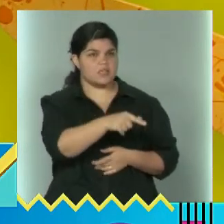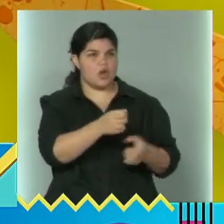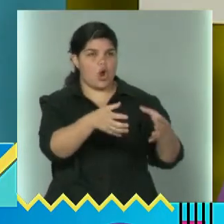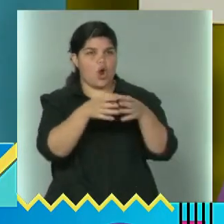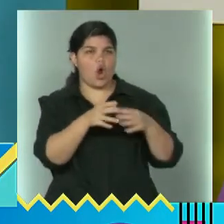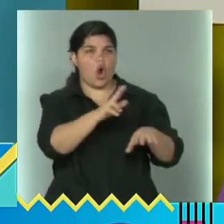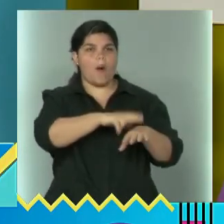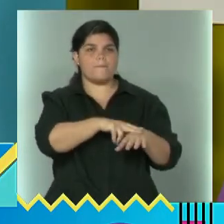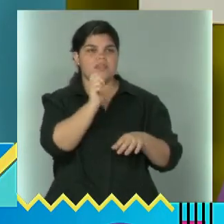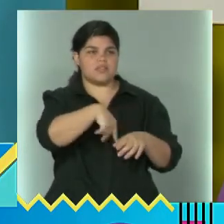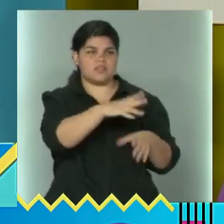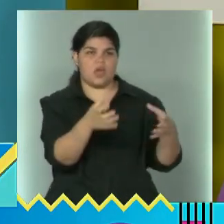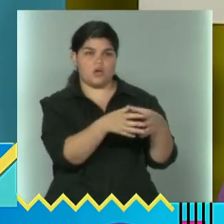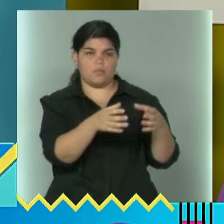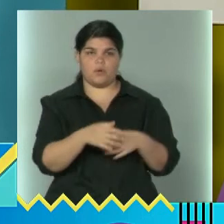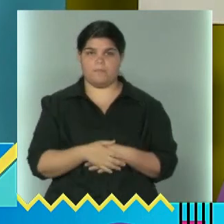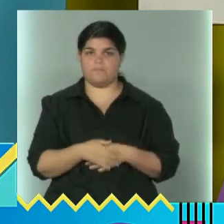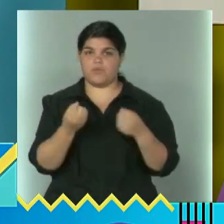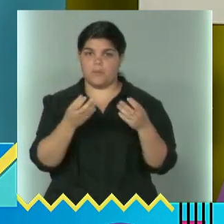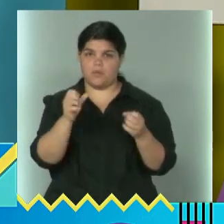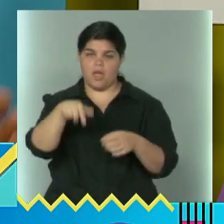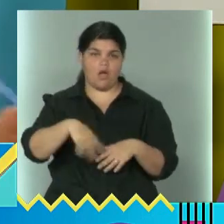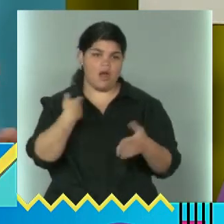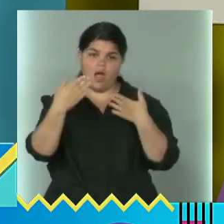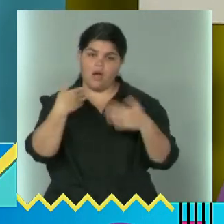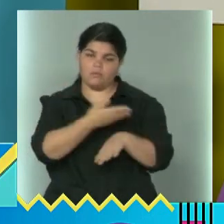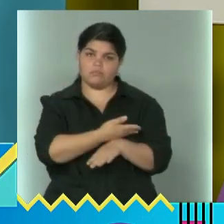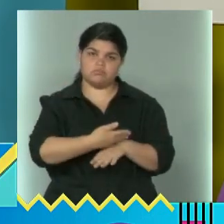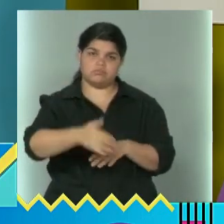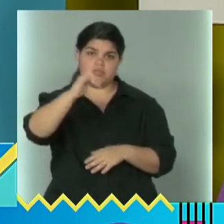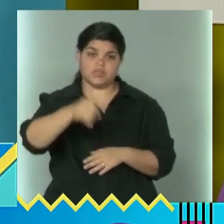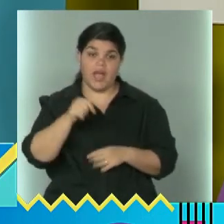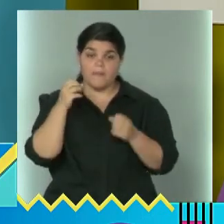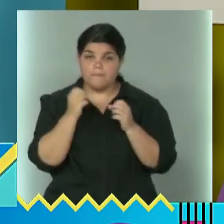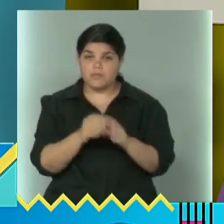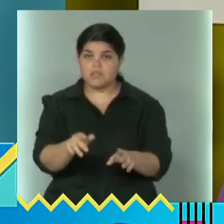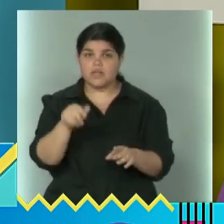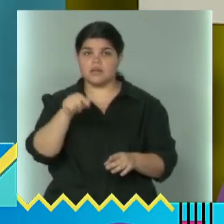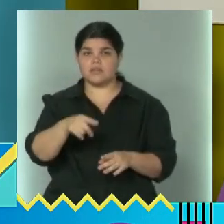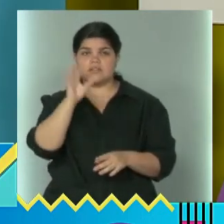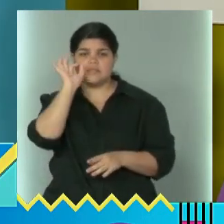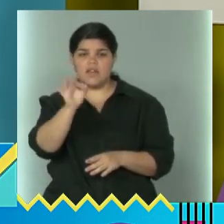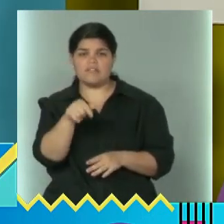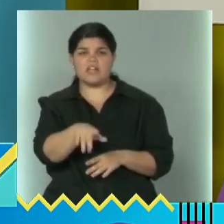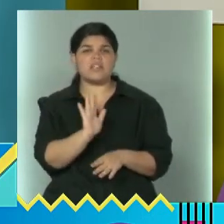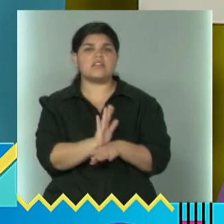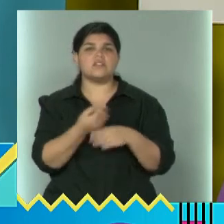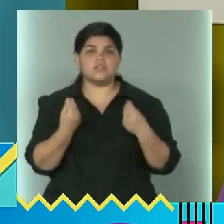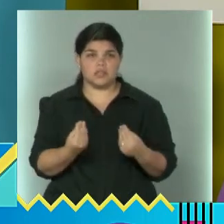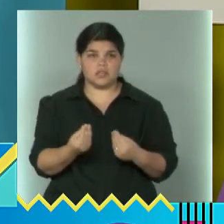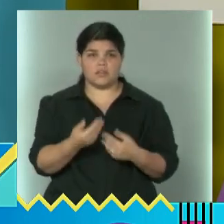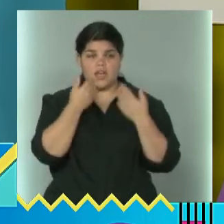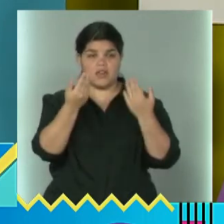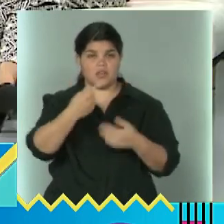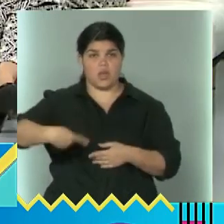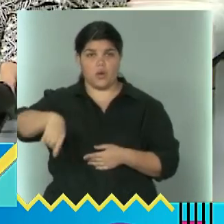Bien. Bueno, obviamente queda mucho por hablar, pero ha estado bueno como para empezar a descubrir qué es esto. Así que muchísimas